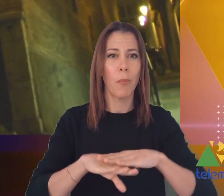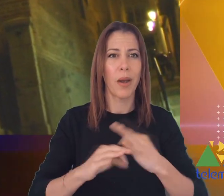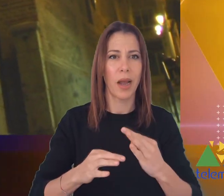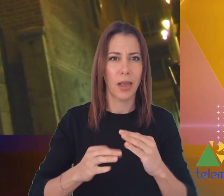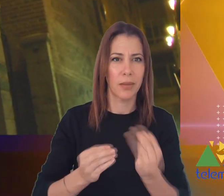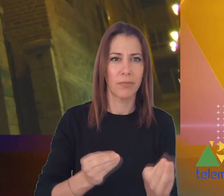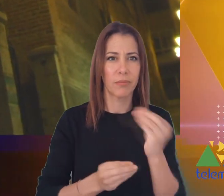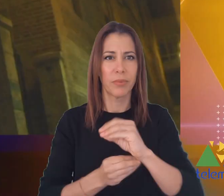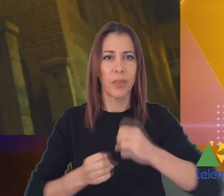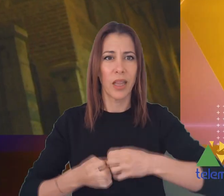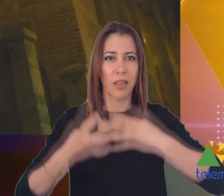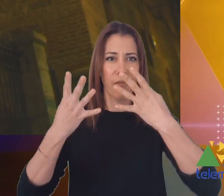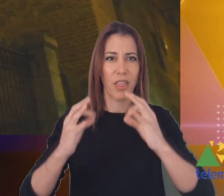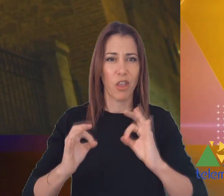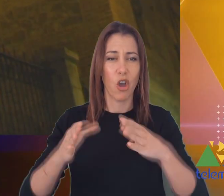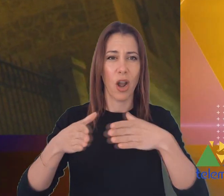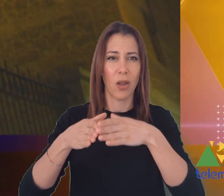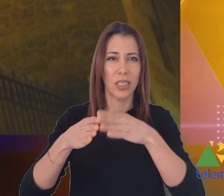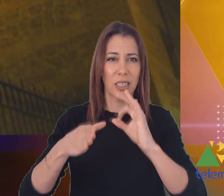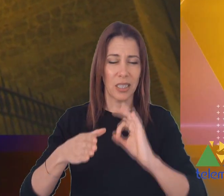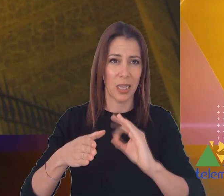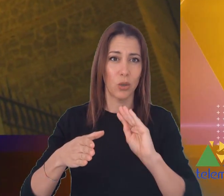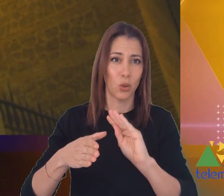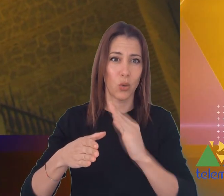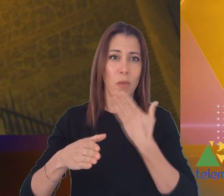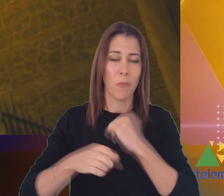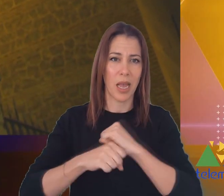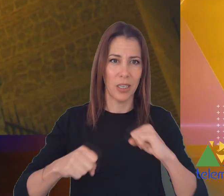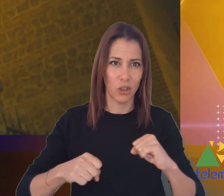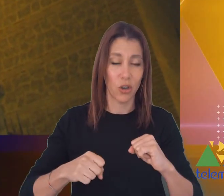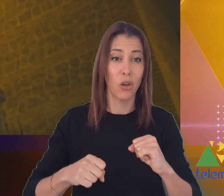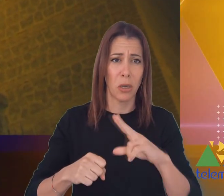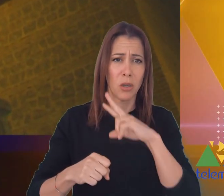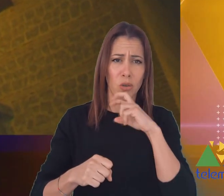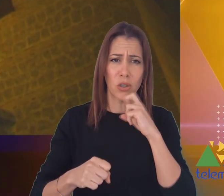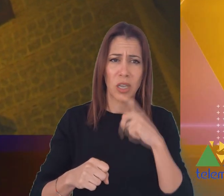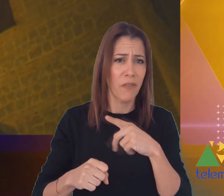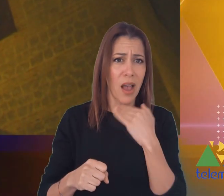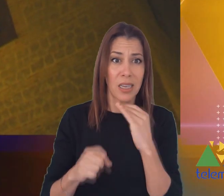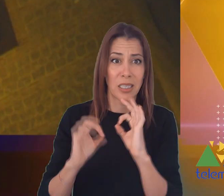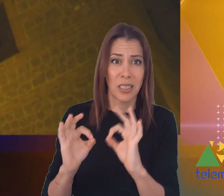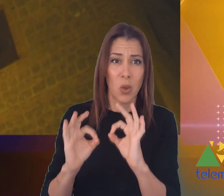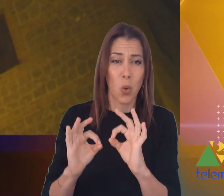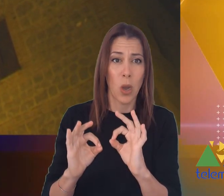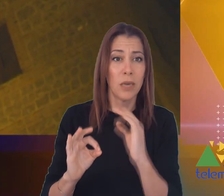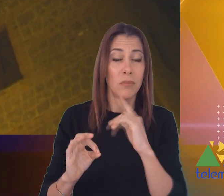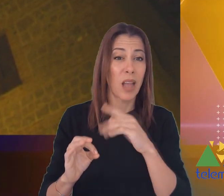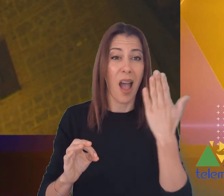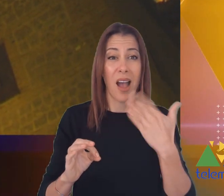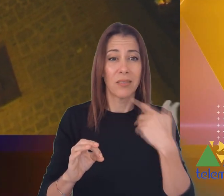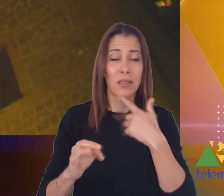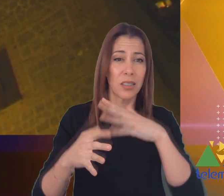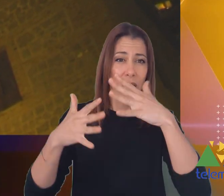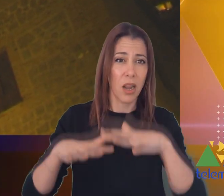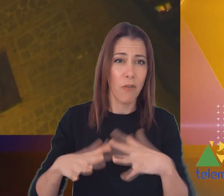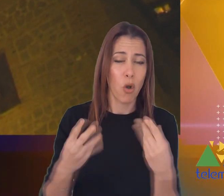el edificio de la sacristía de la Iglesia Mayor, que se conserva prácticamente intacto, es decir, se derribó